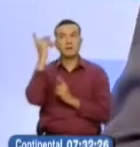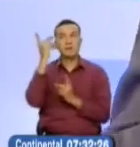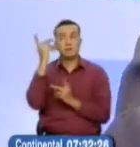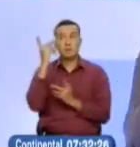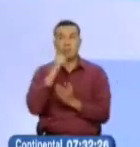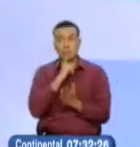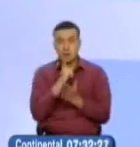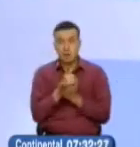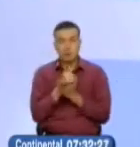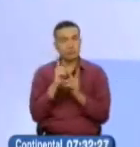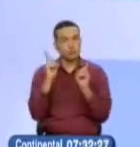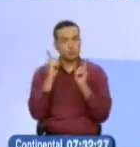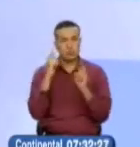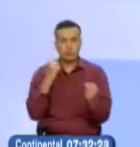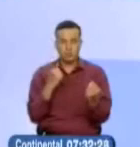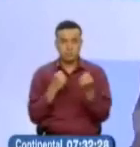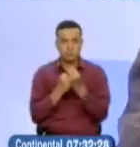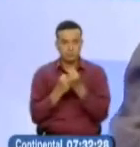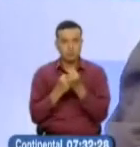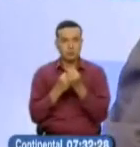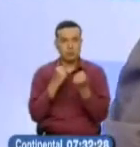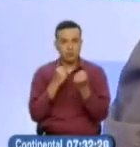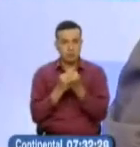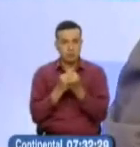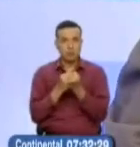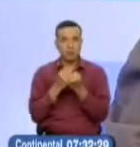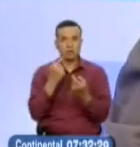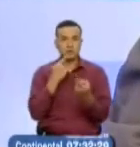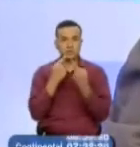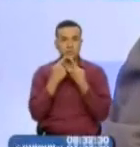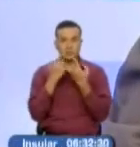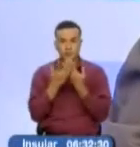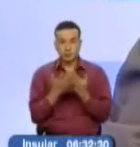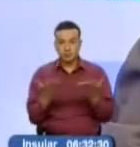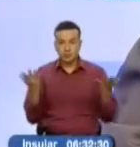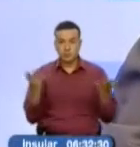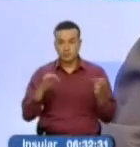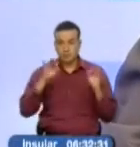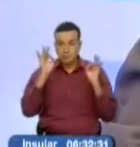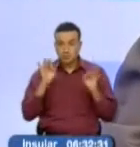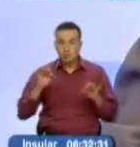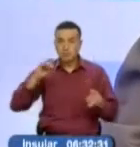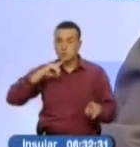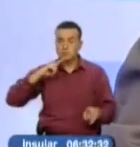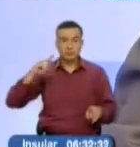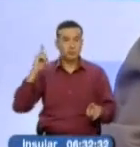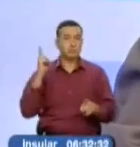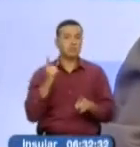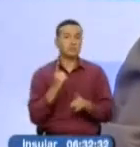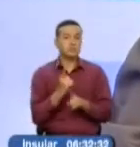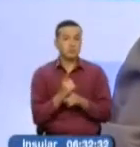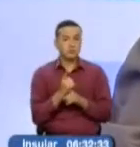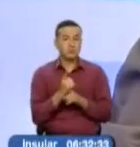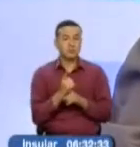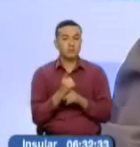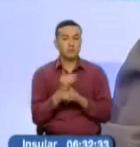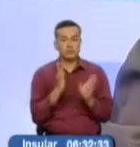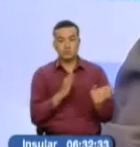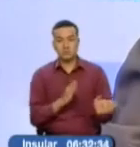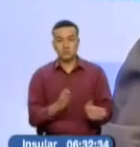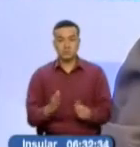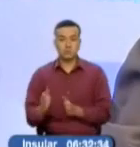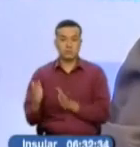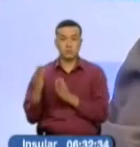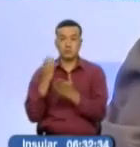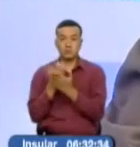verdad que apoyando estos estos grandes diálogos se va a llegar necesariamente a a una a definir una